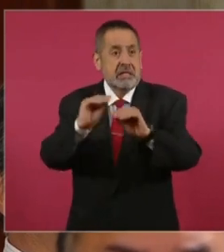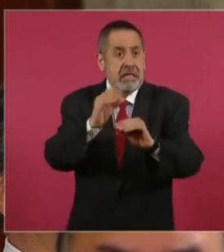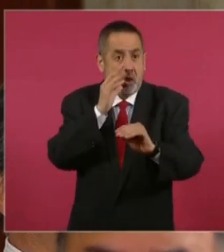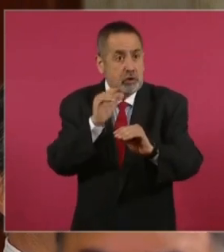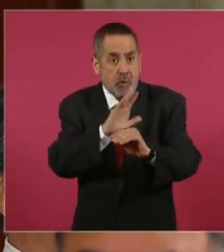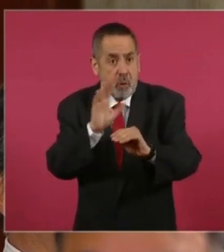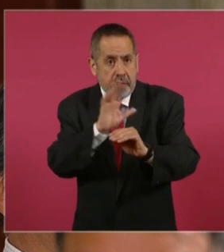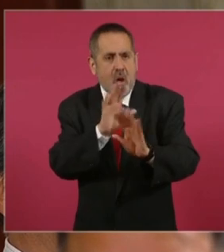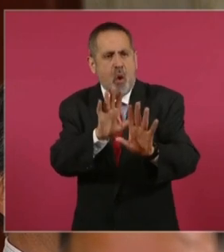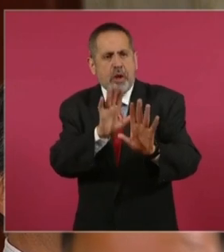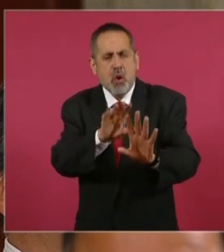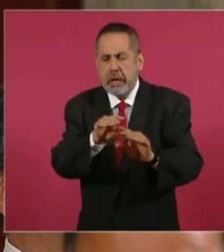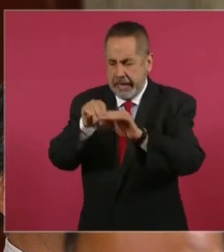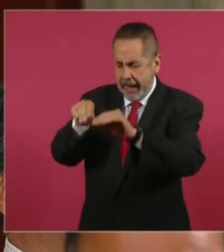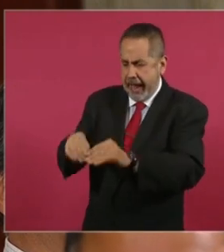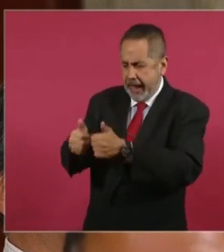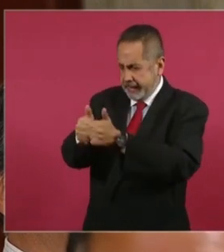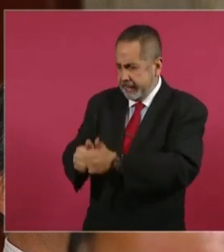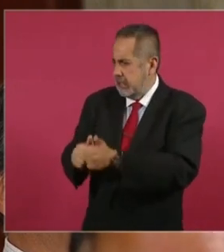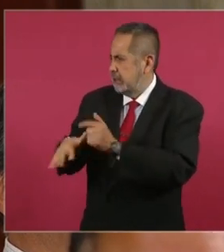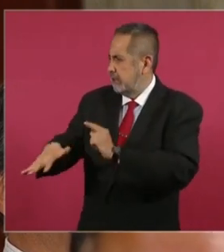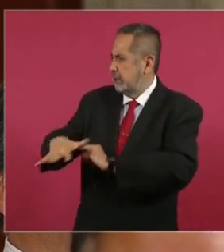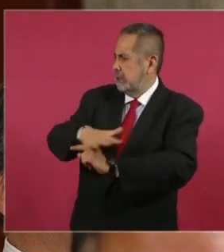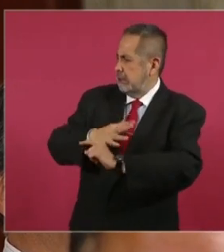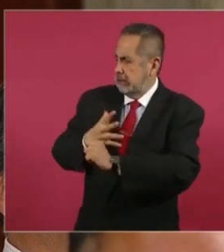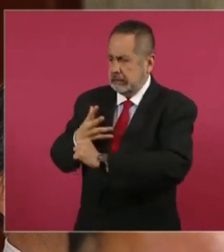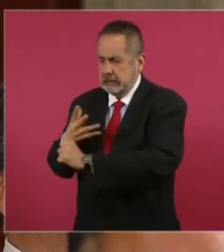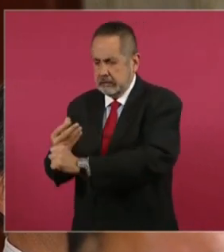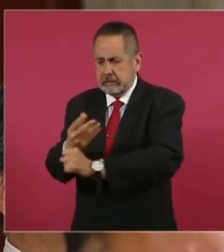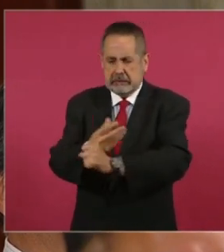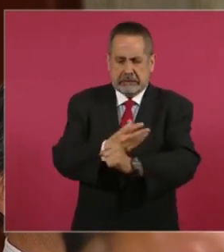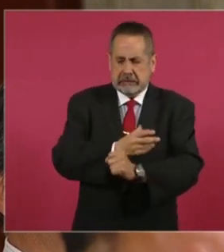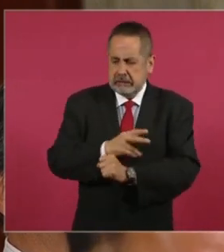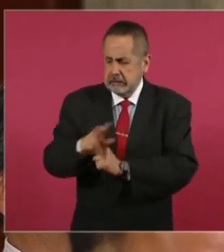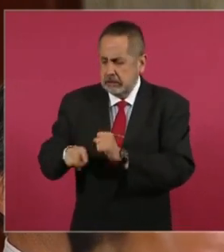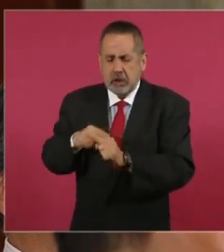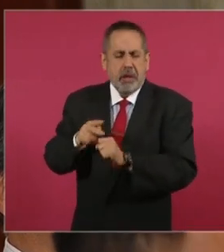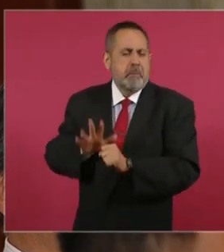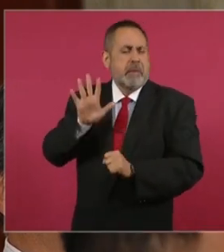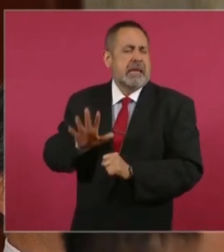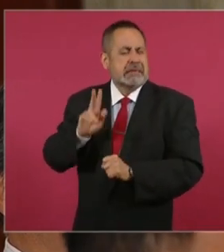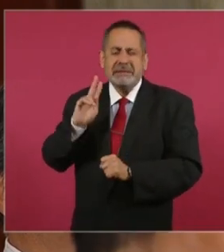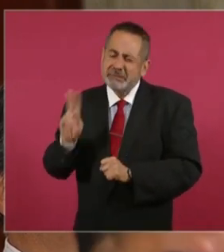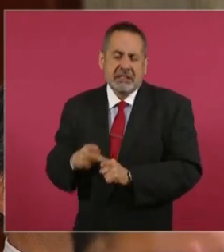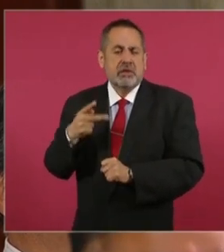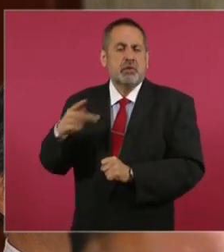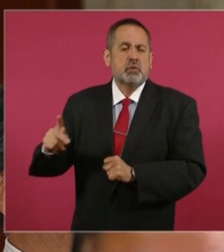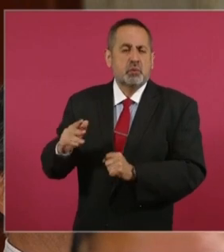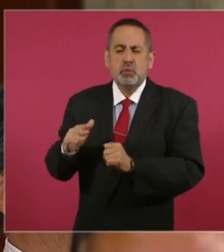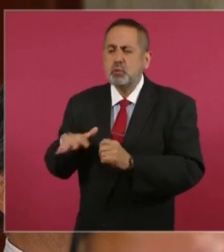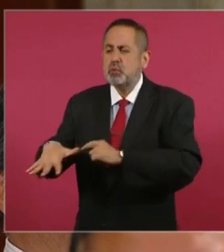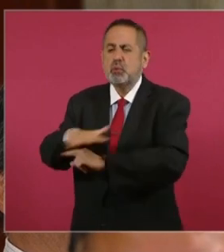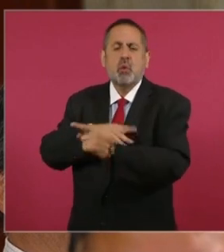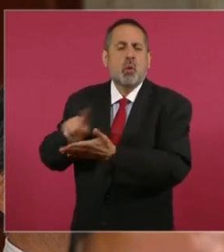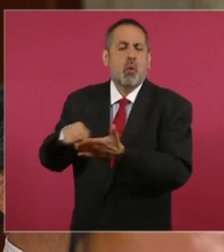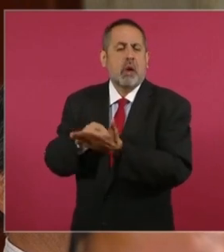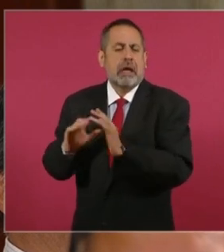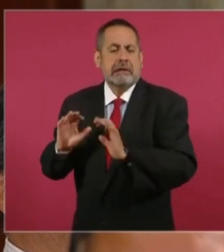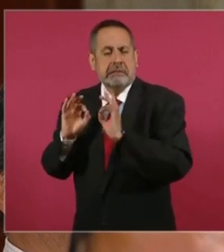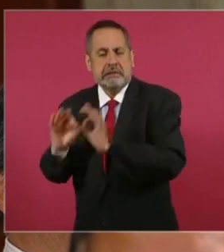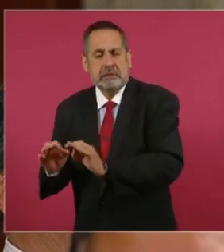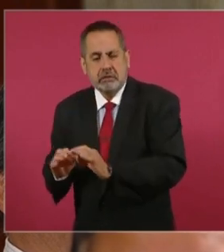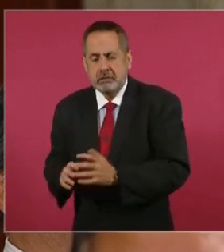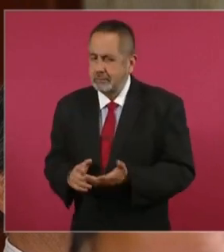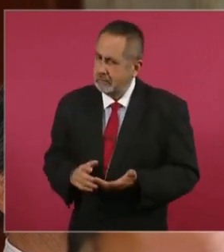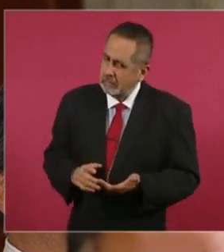infraestructura sea lo más parecido a lo que debería ser naturalmente su hogar, precisamente lo contrario a lo que